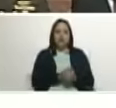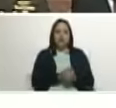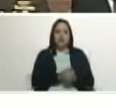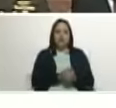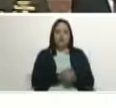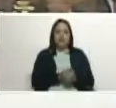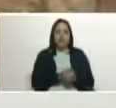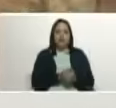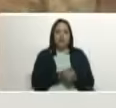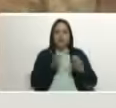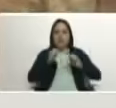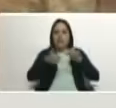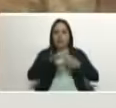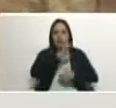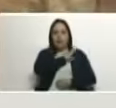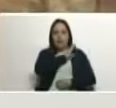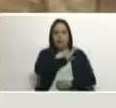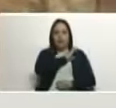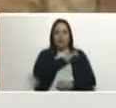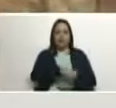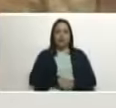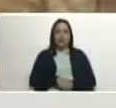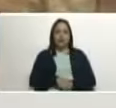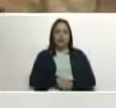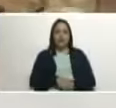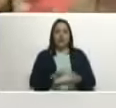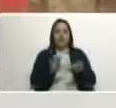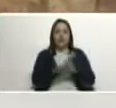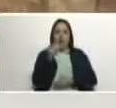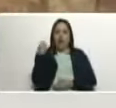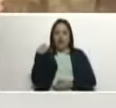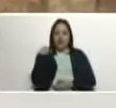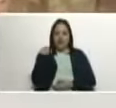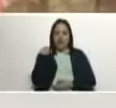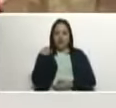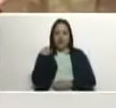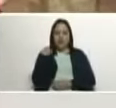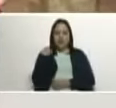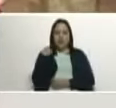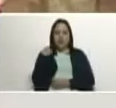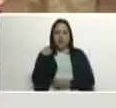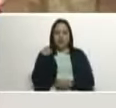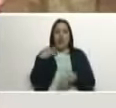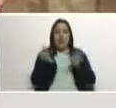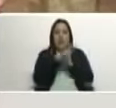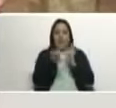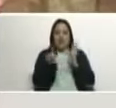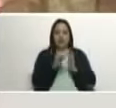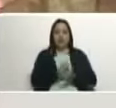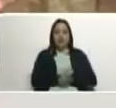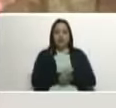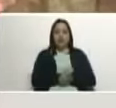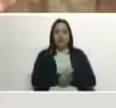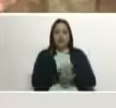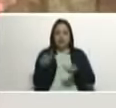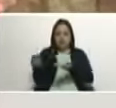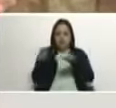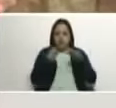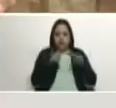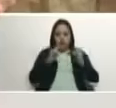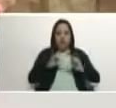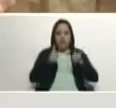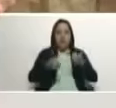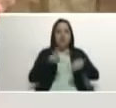de principios de enero de la notificación legal que he recibido del inicio